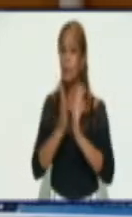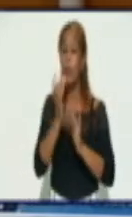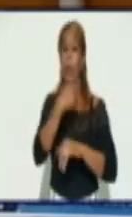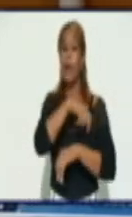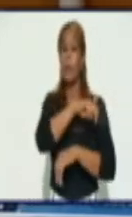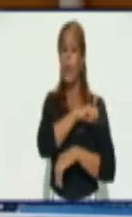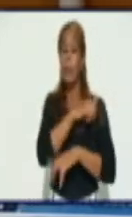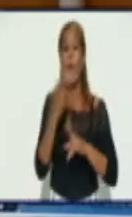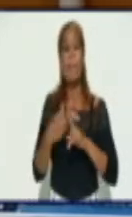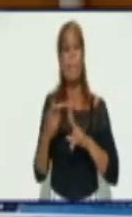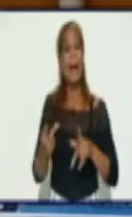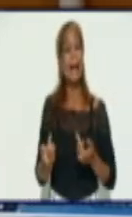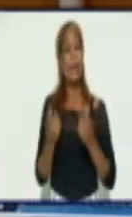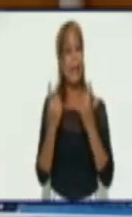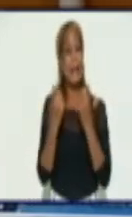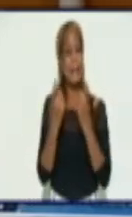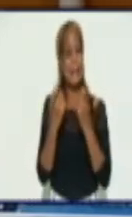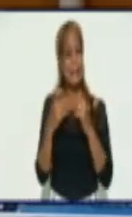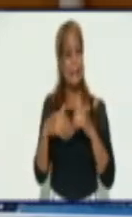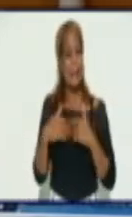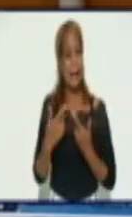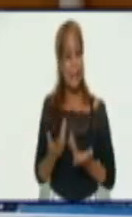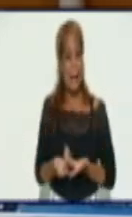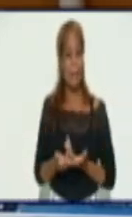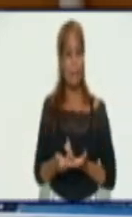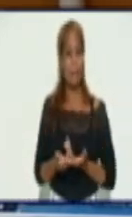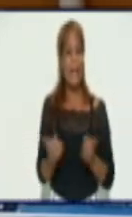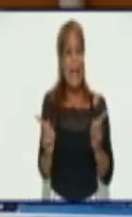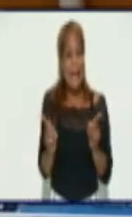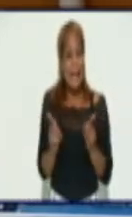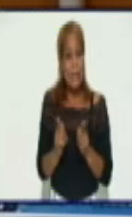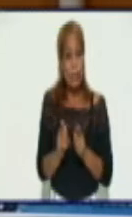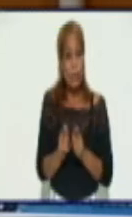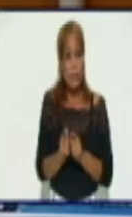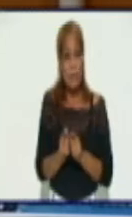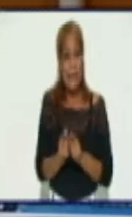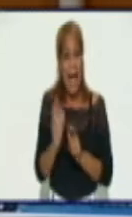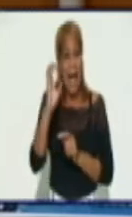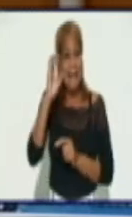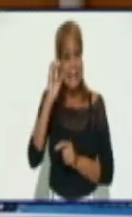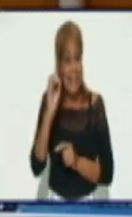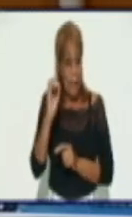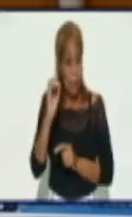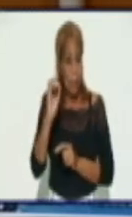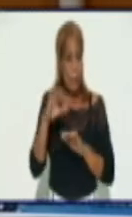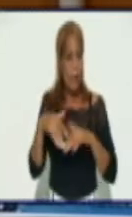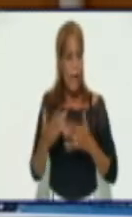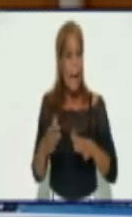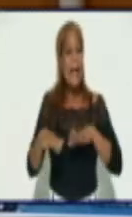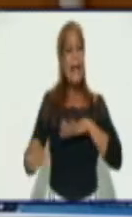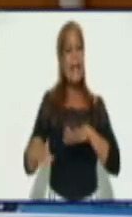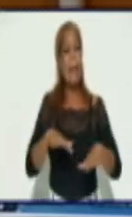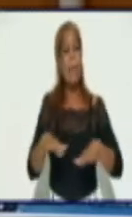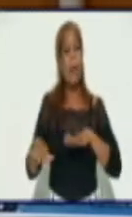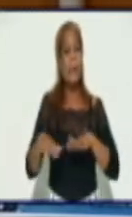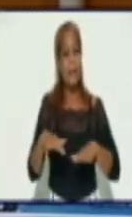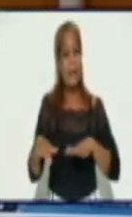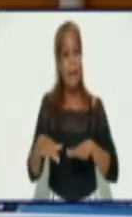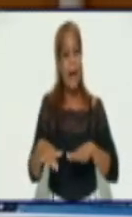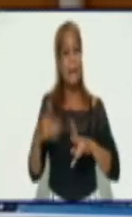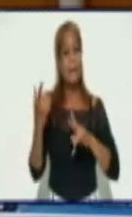necesita reducir a 0 prácticamente la movilidad y garantizar entonces